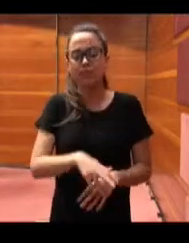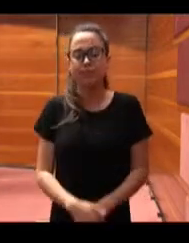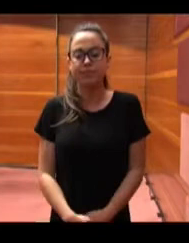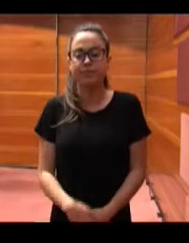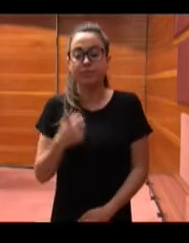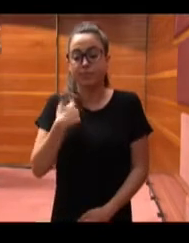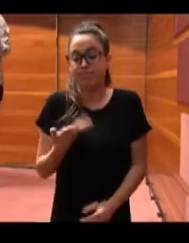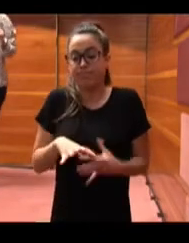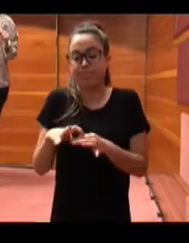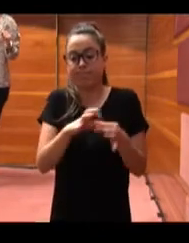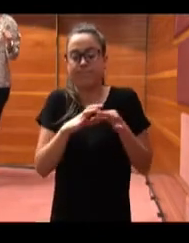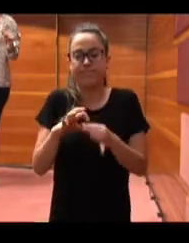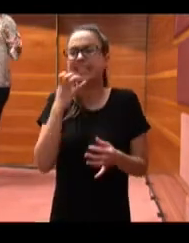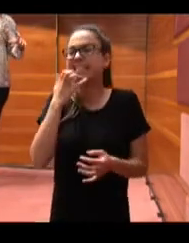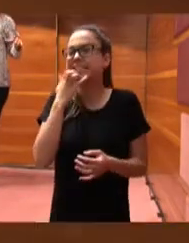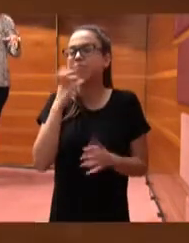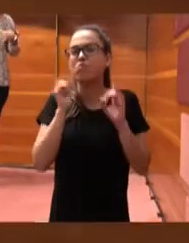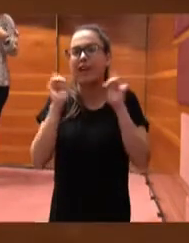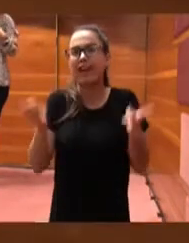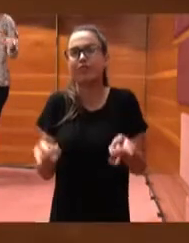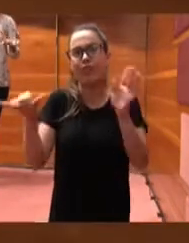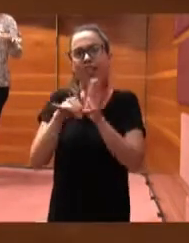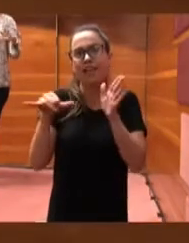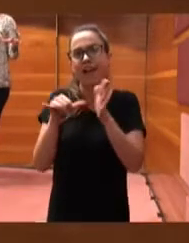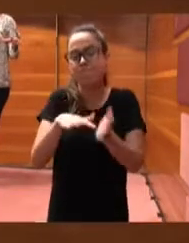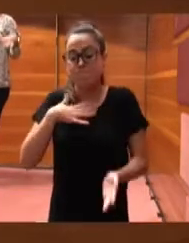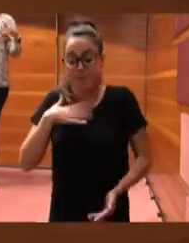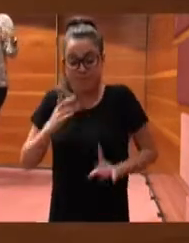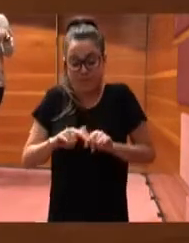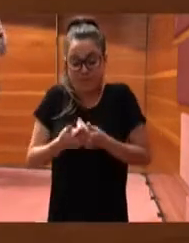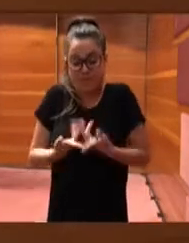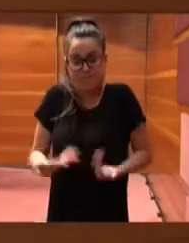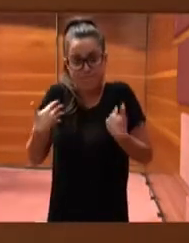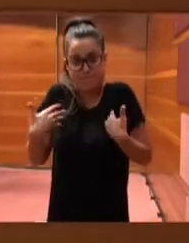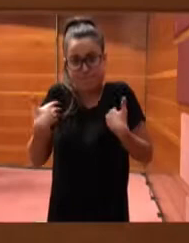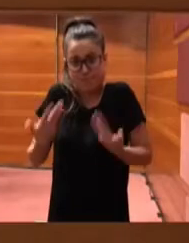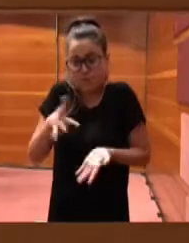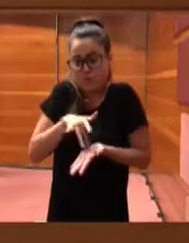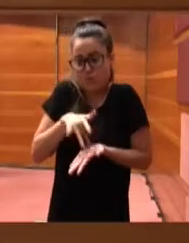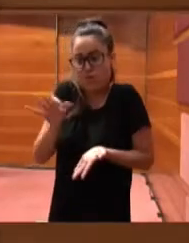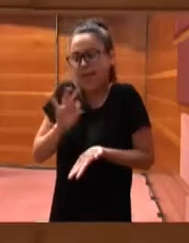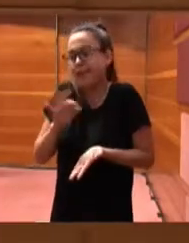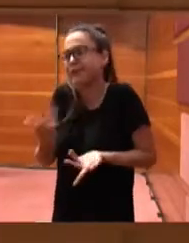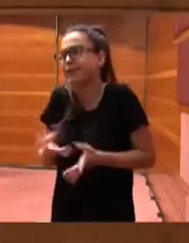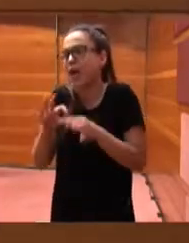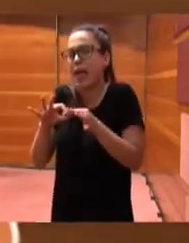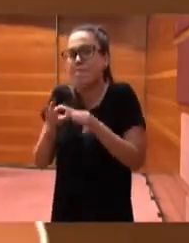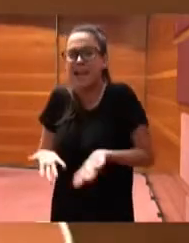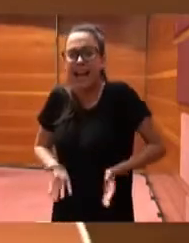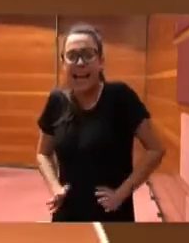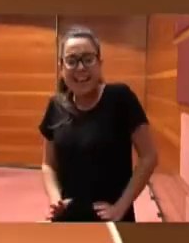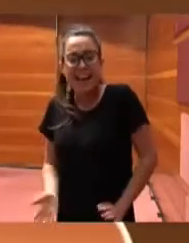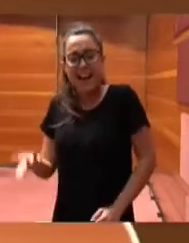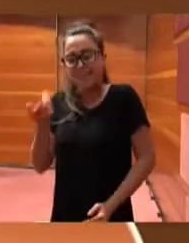cuando tengo un caso cercano, bien mío propio familiar, o bien el hijo de una amiga tiene una enfermedad rara. Por lo